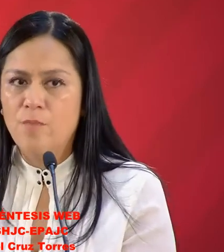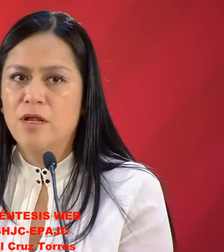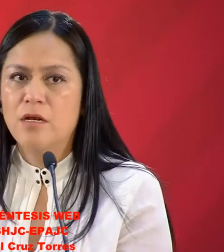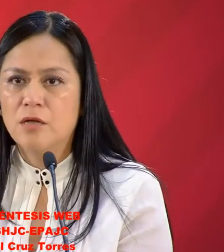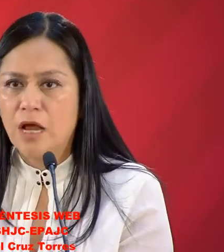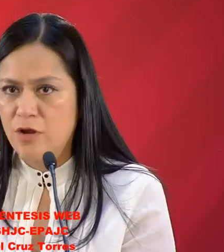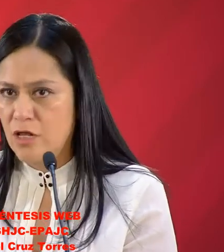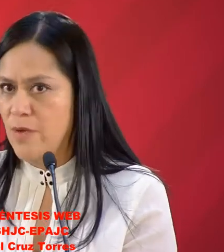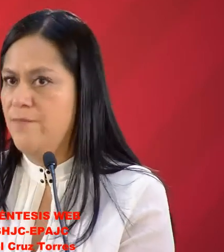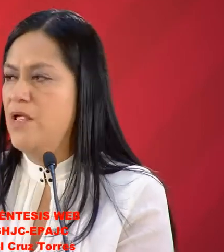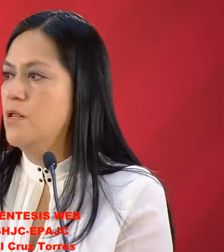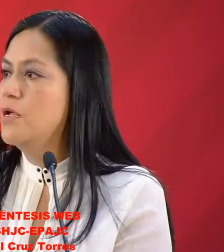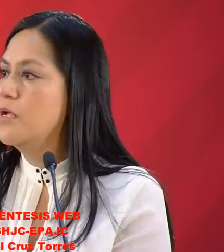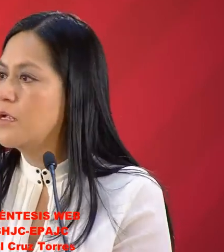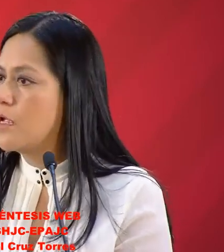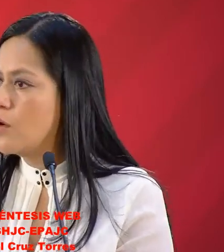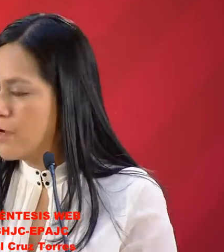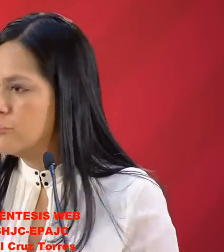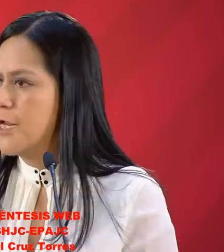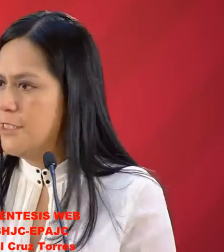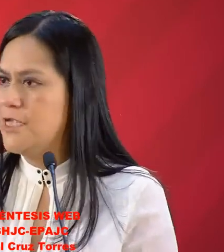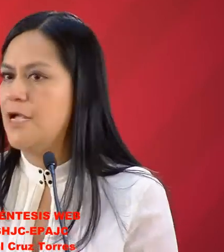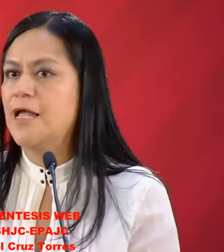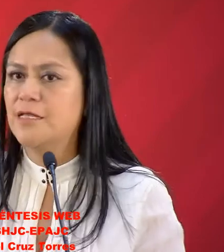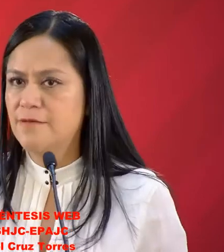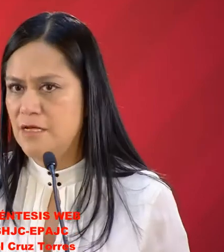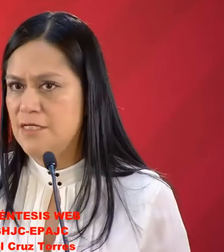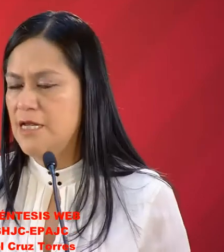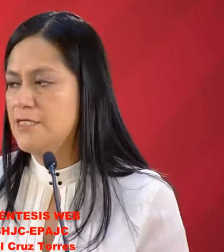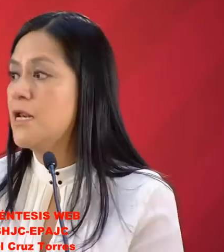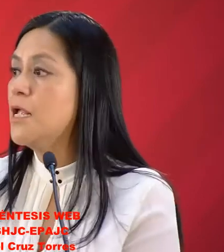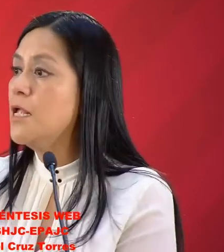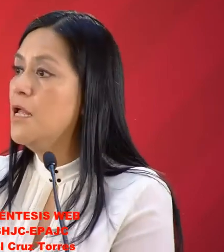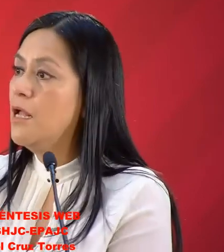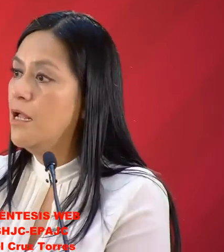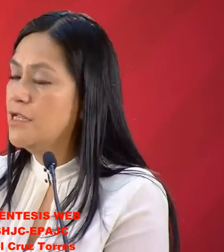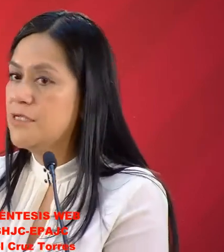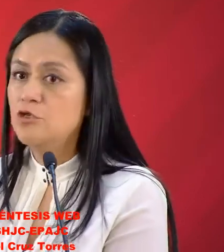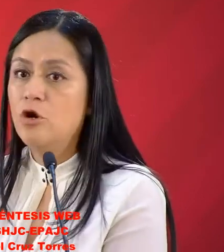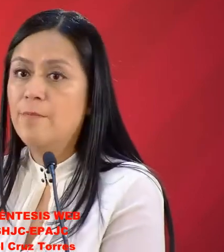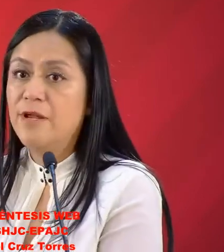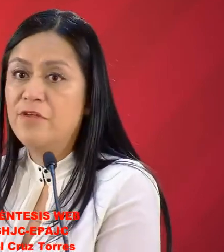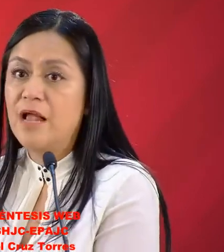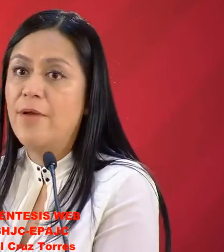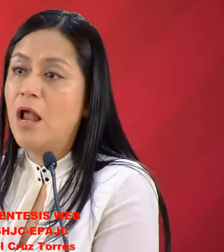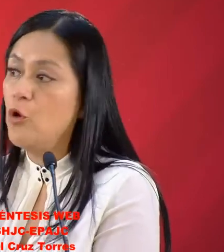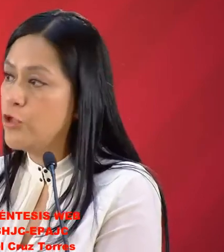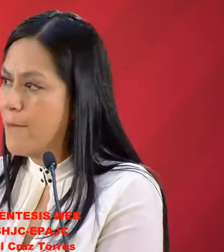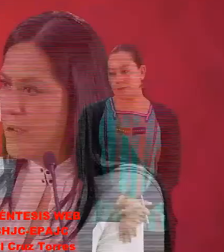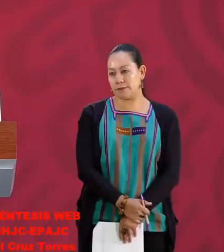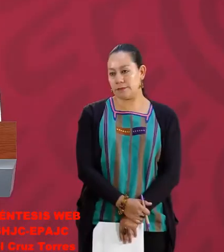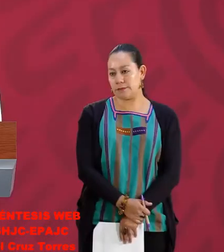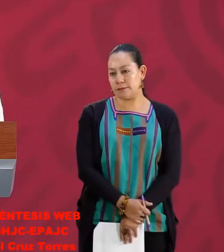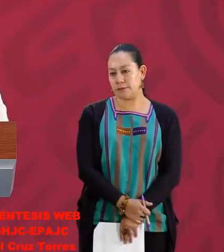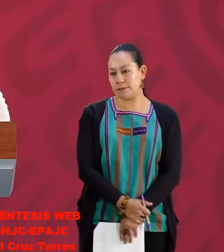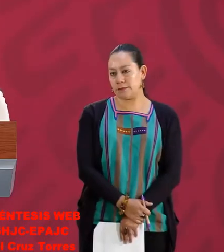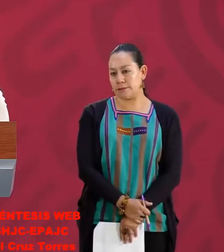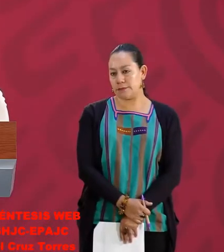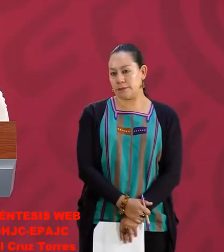cómo comen, a qué hora duermen, qué juegos realizan, qué actividades realizan, la Sedesol verificaba la otra parte.